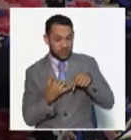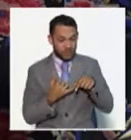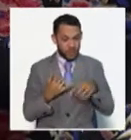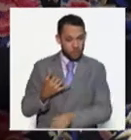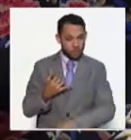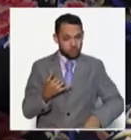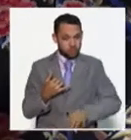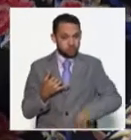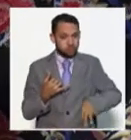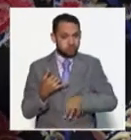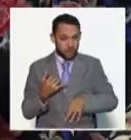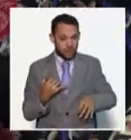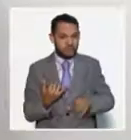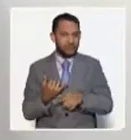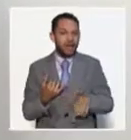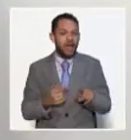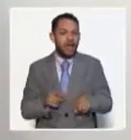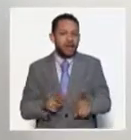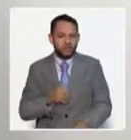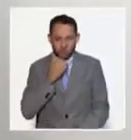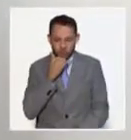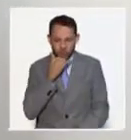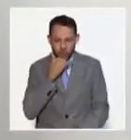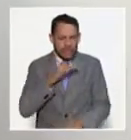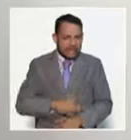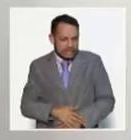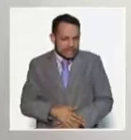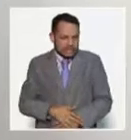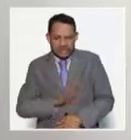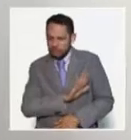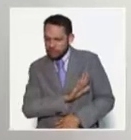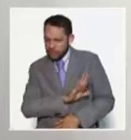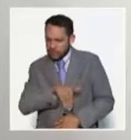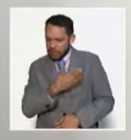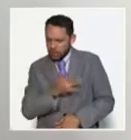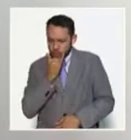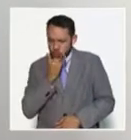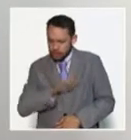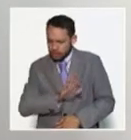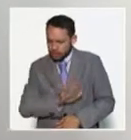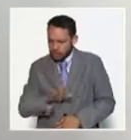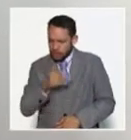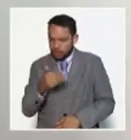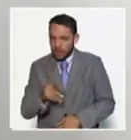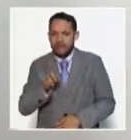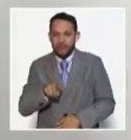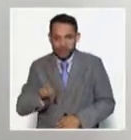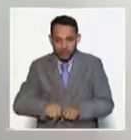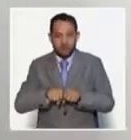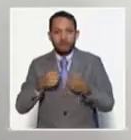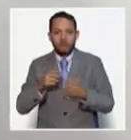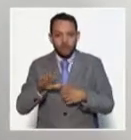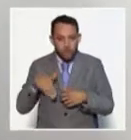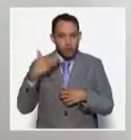ejemplo si hay mujeres que retienen mucho su orina o no están yendo al baño y permiten que haya como este tipo de alteraciones podemos decir que